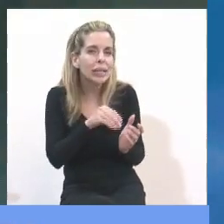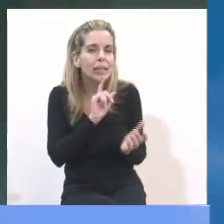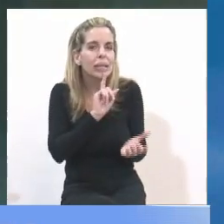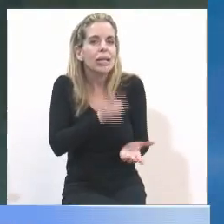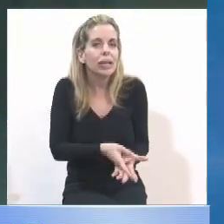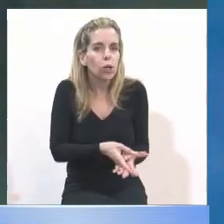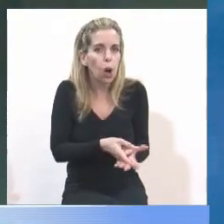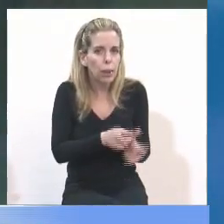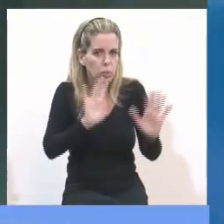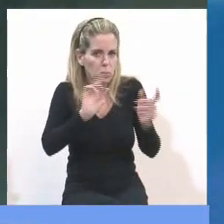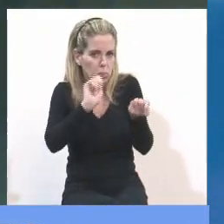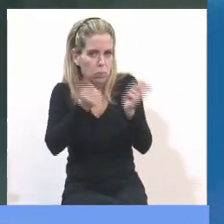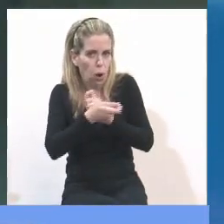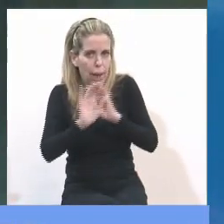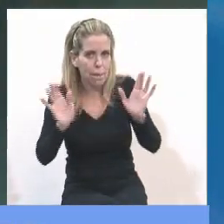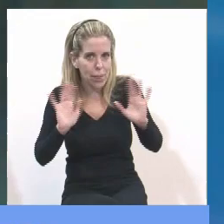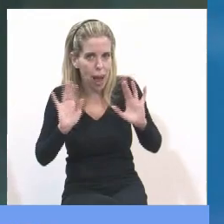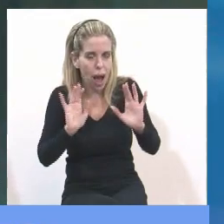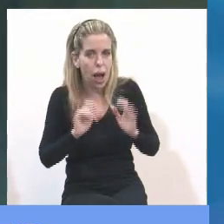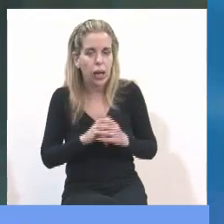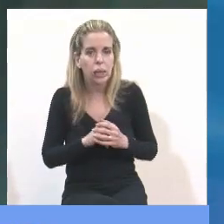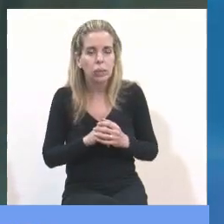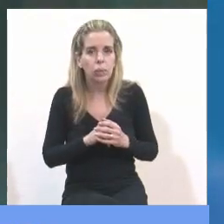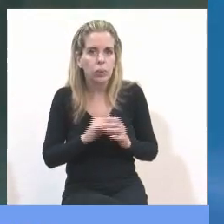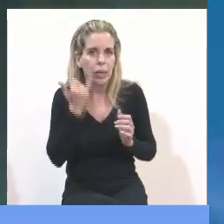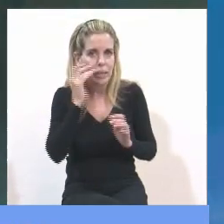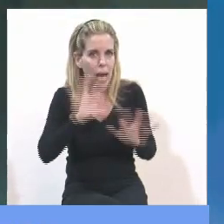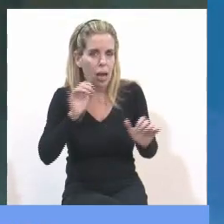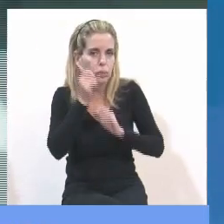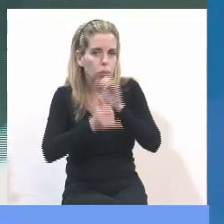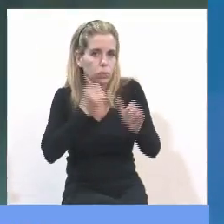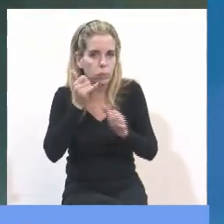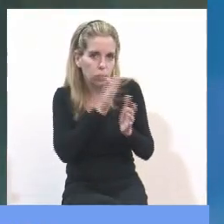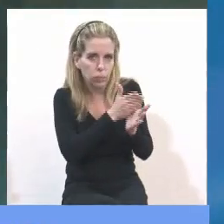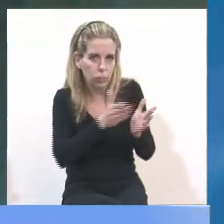dictámenes que no altera el espíritu de todo lo que he informado